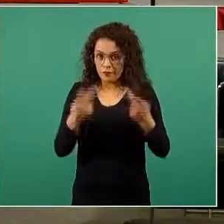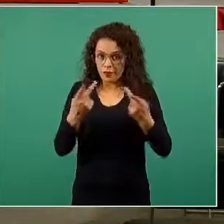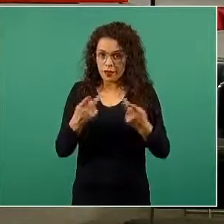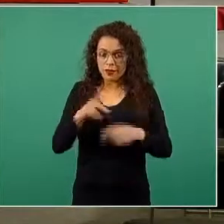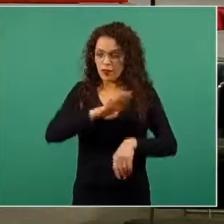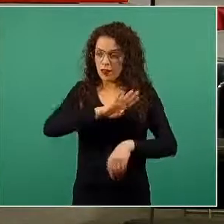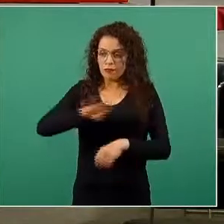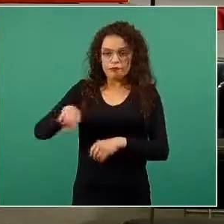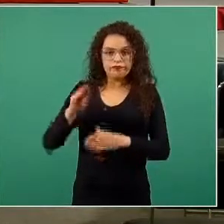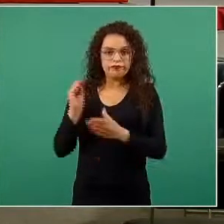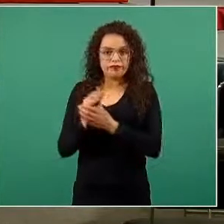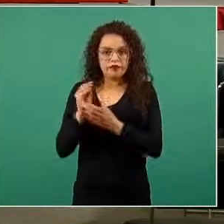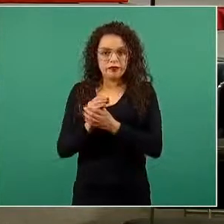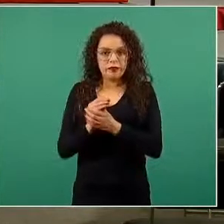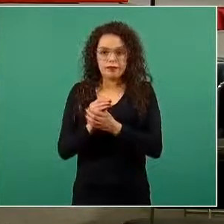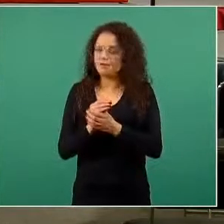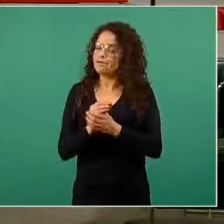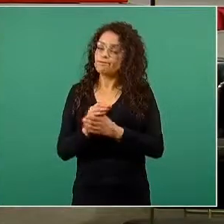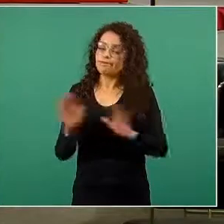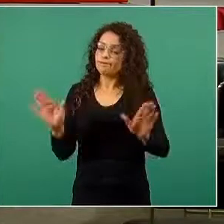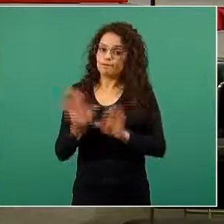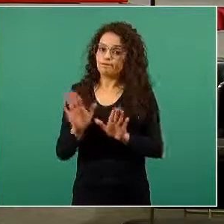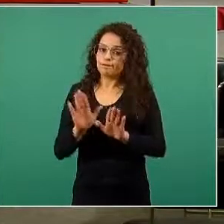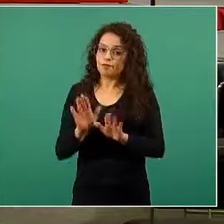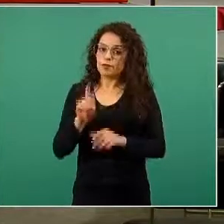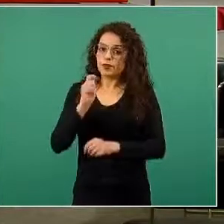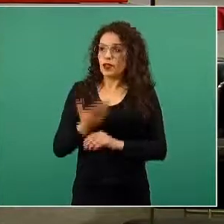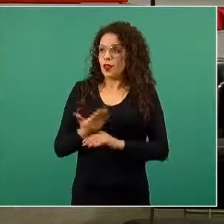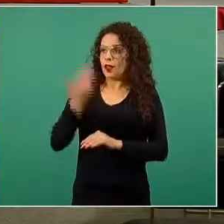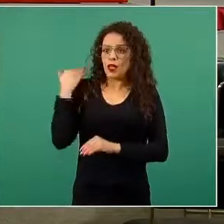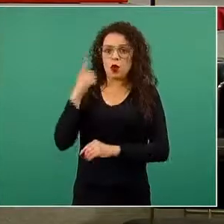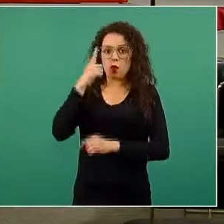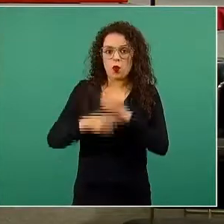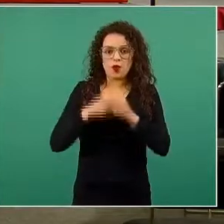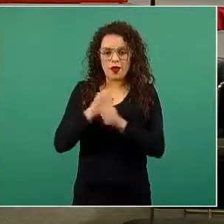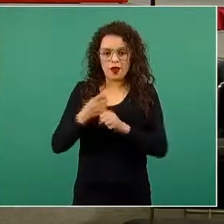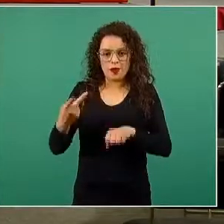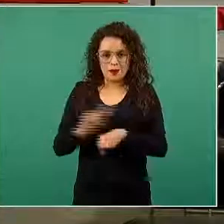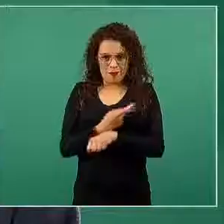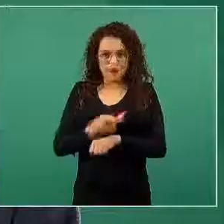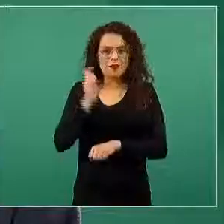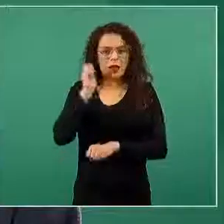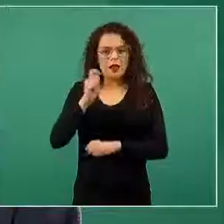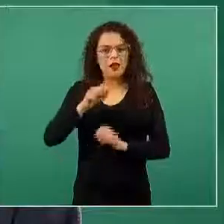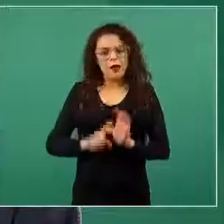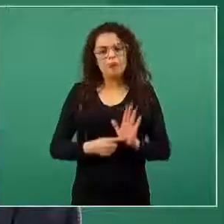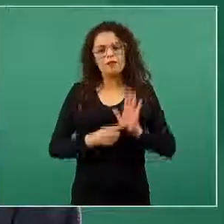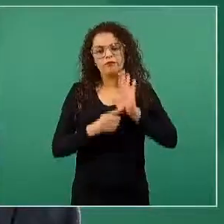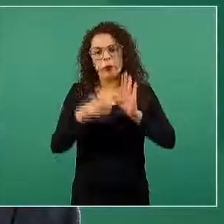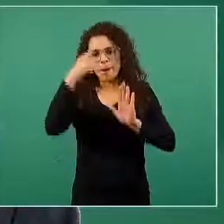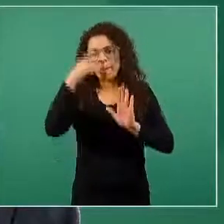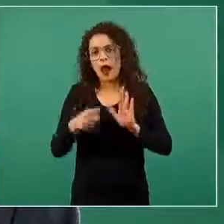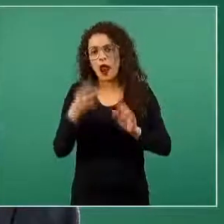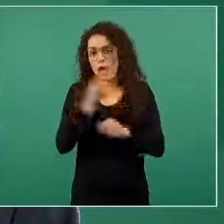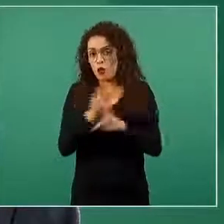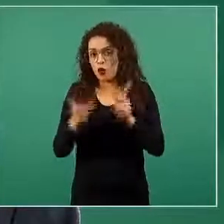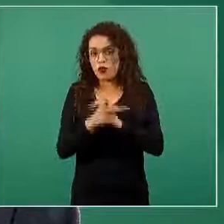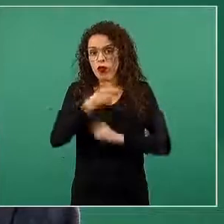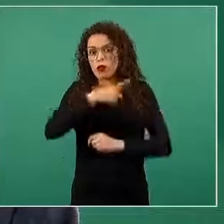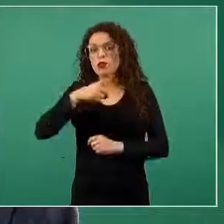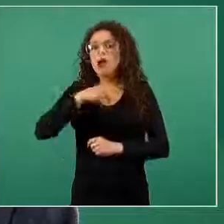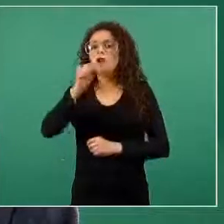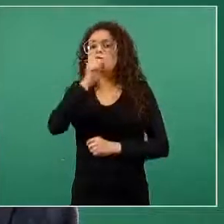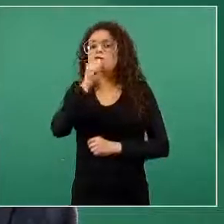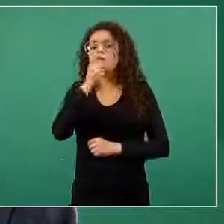los etiquetados de advertencia que instauramos el año pasado, también a partir de una reforma de ley que